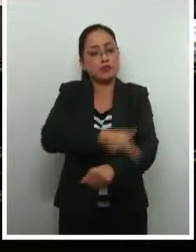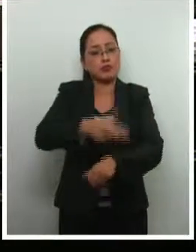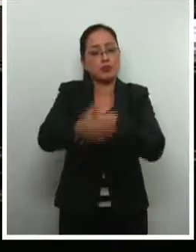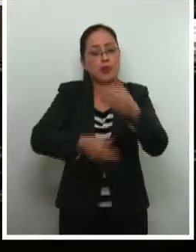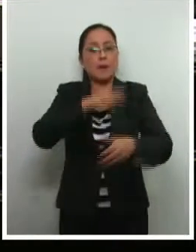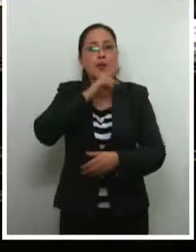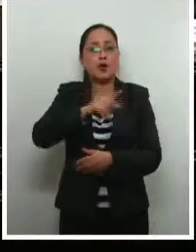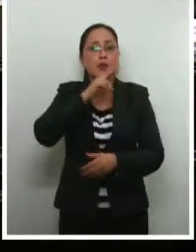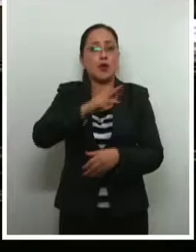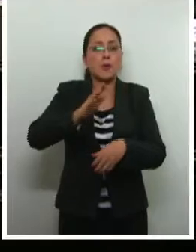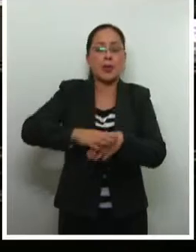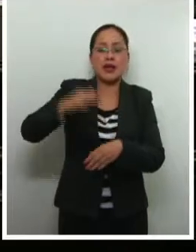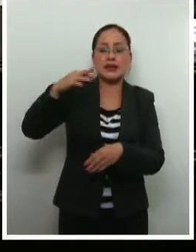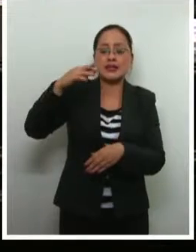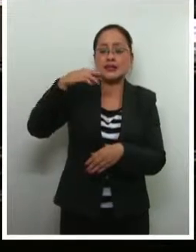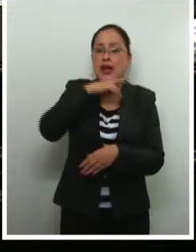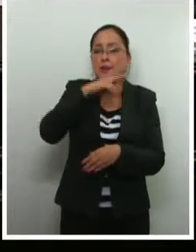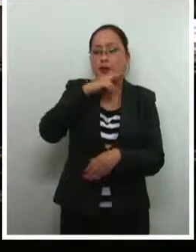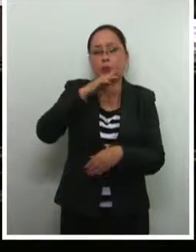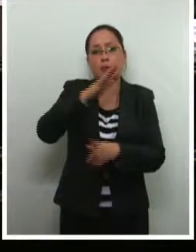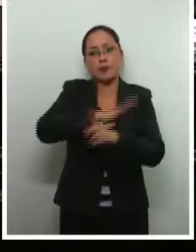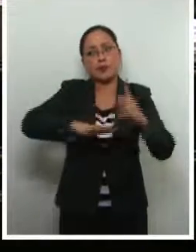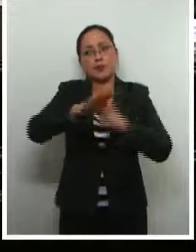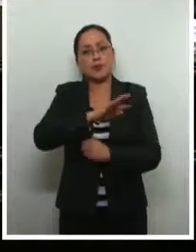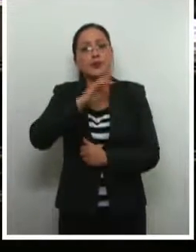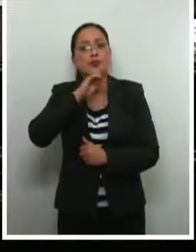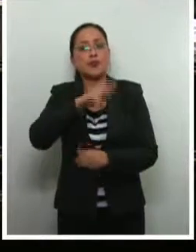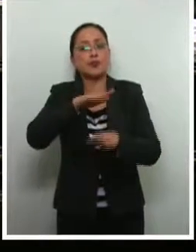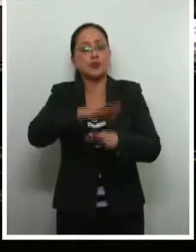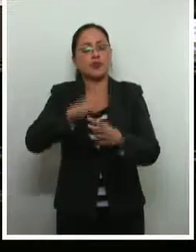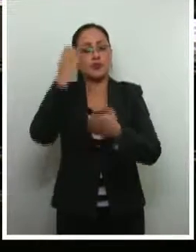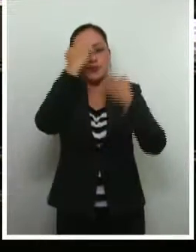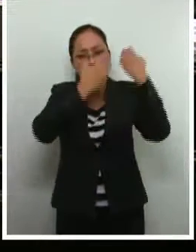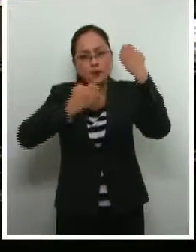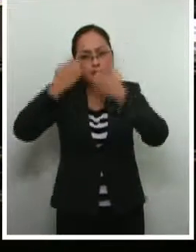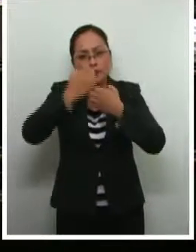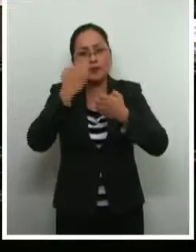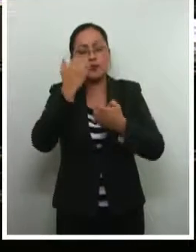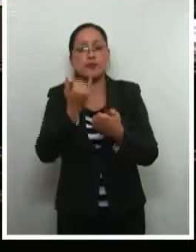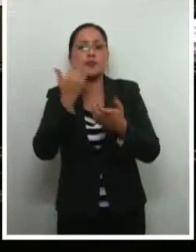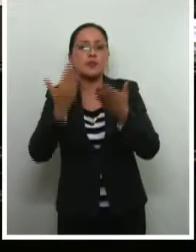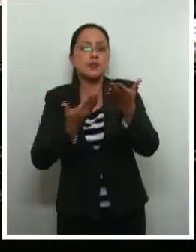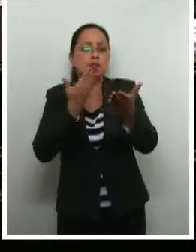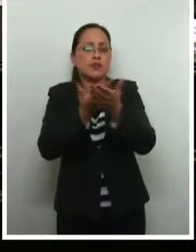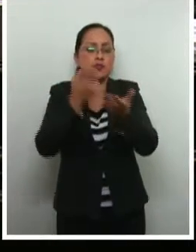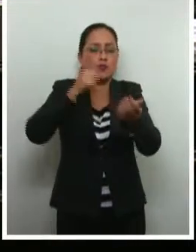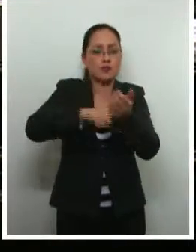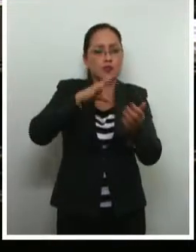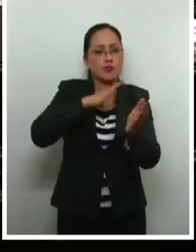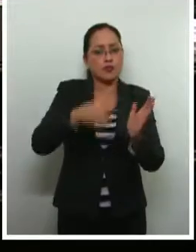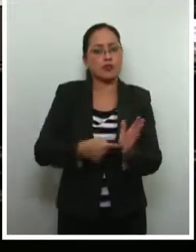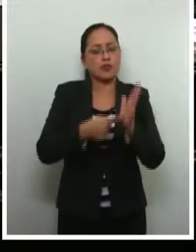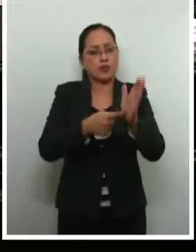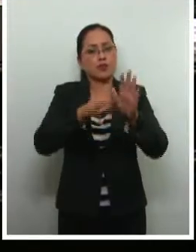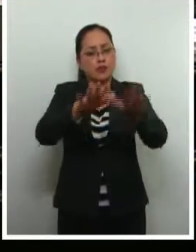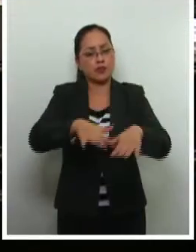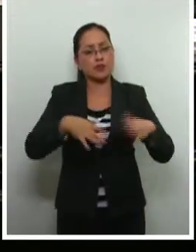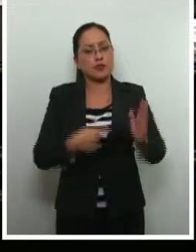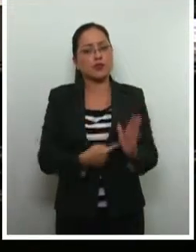mayor tiempo y en mejores condiciones el análisis y las propuestas que se presentarán al Pleno.